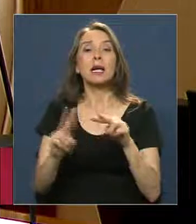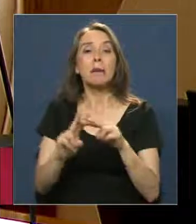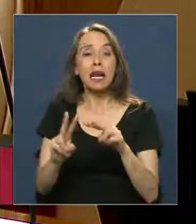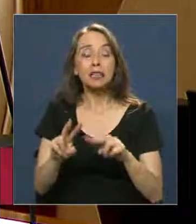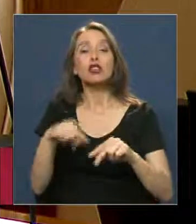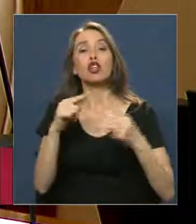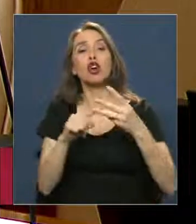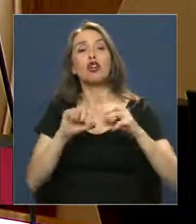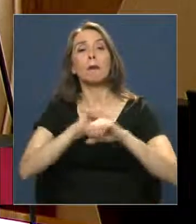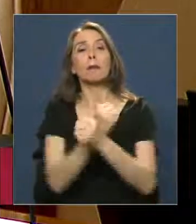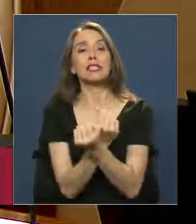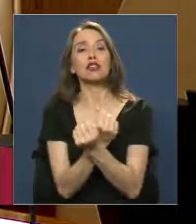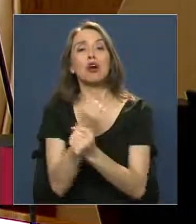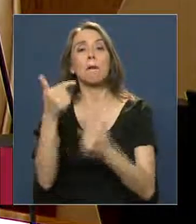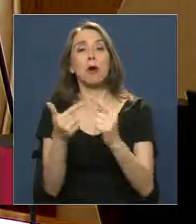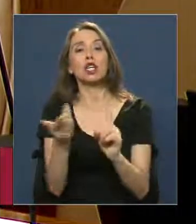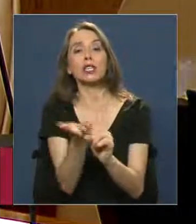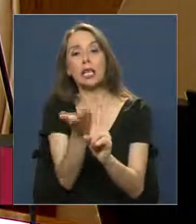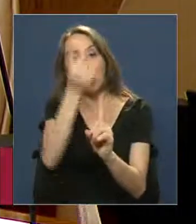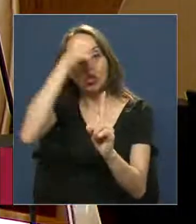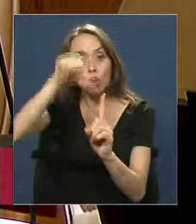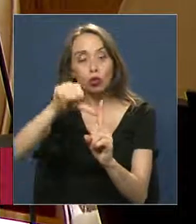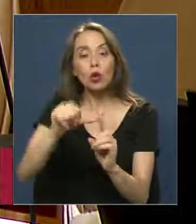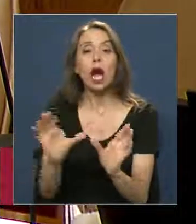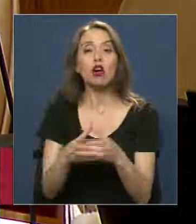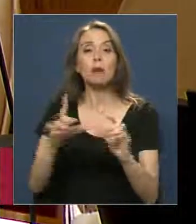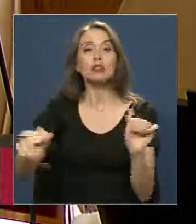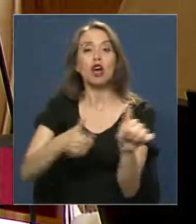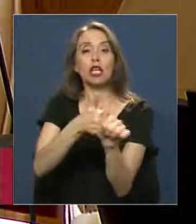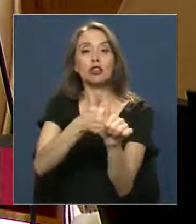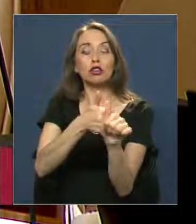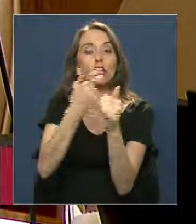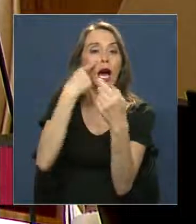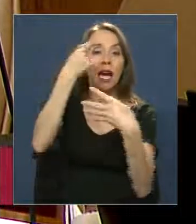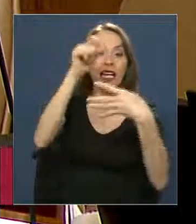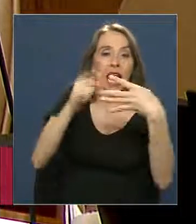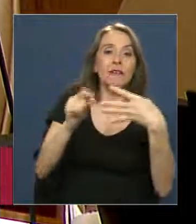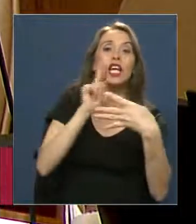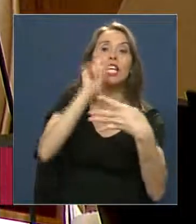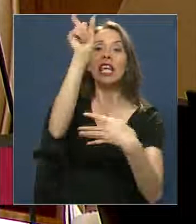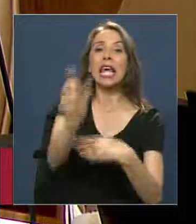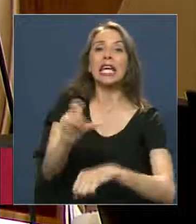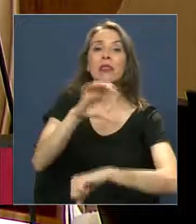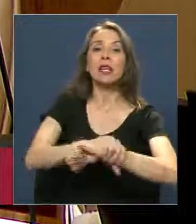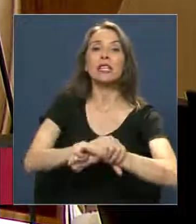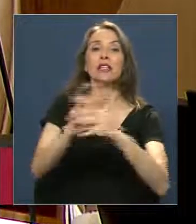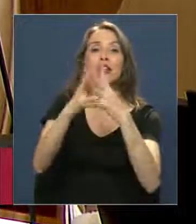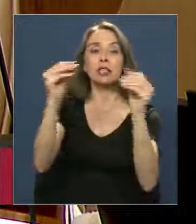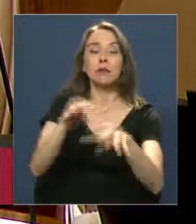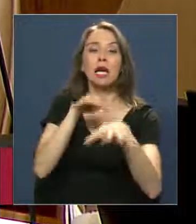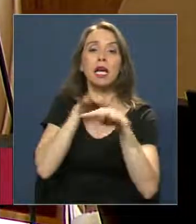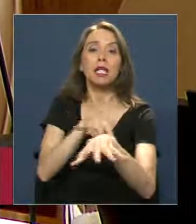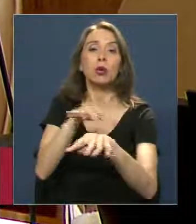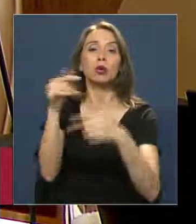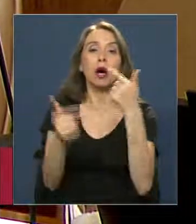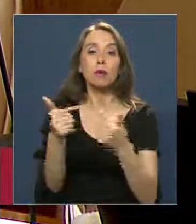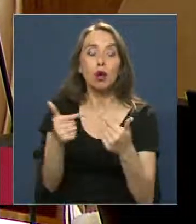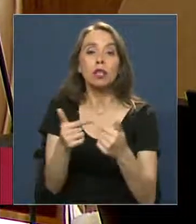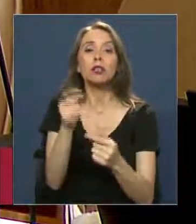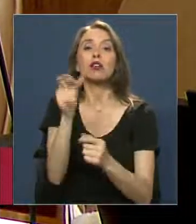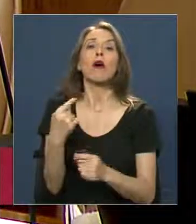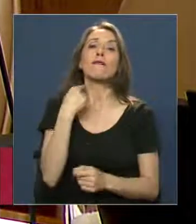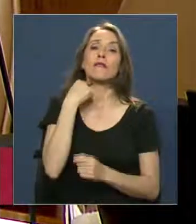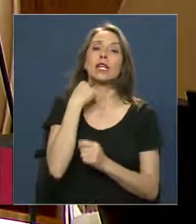Prisión Política y Tortura y en el informe de la Comisión Asesora para la Calificación de Detenidos Desaparecidos, Ejecutados Políticos y Víctimas de